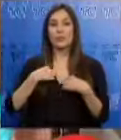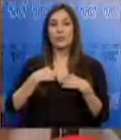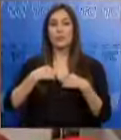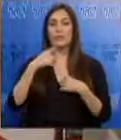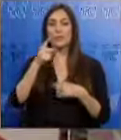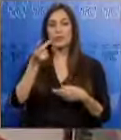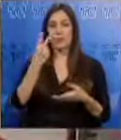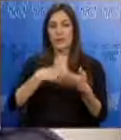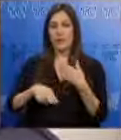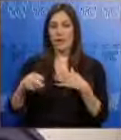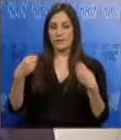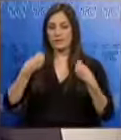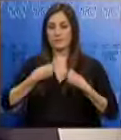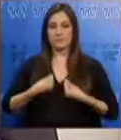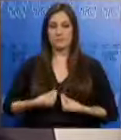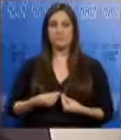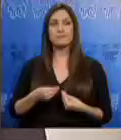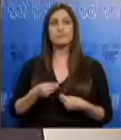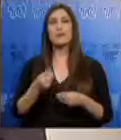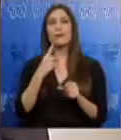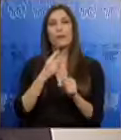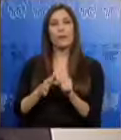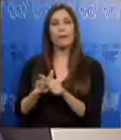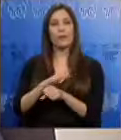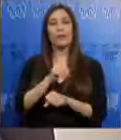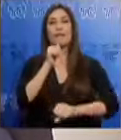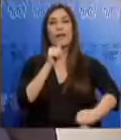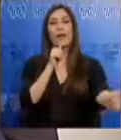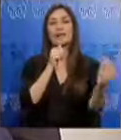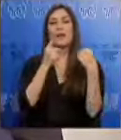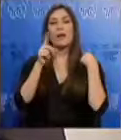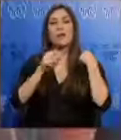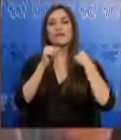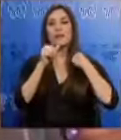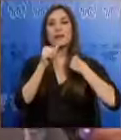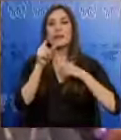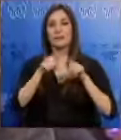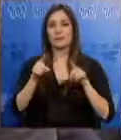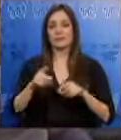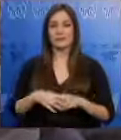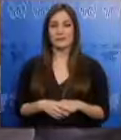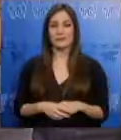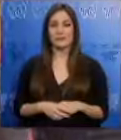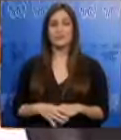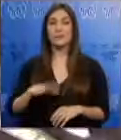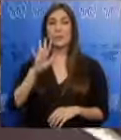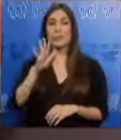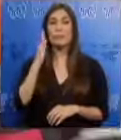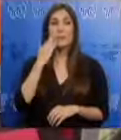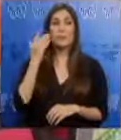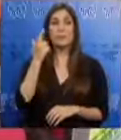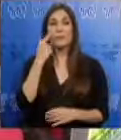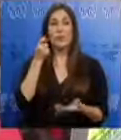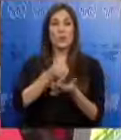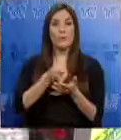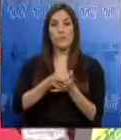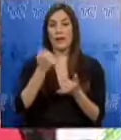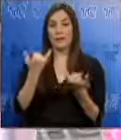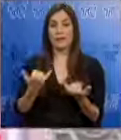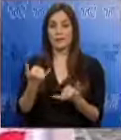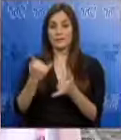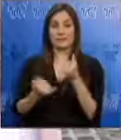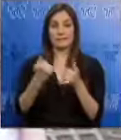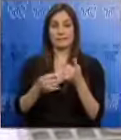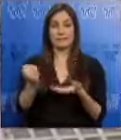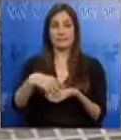para su pequeña hija. Buscar los uniformes, completarlos porque me faltaban algunas piezas. Y mientras los padres de su familia compran a última hora los